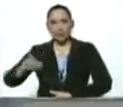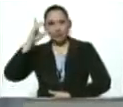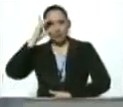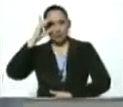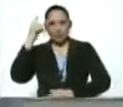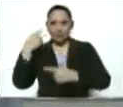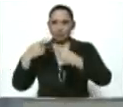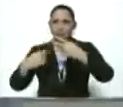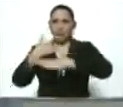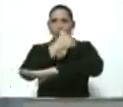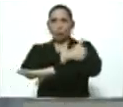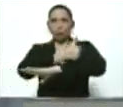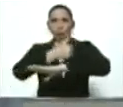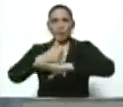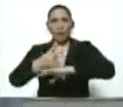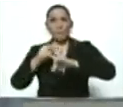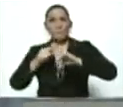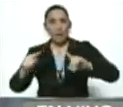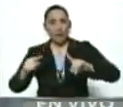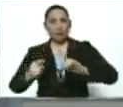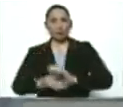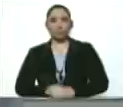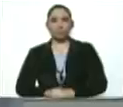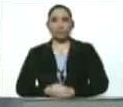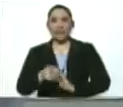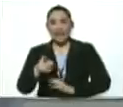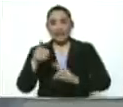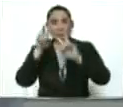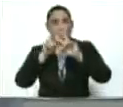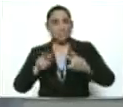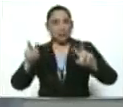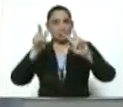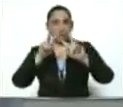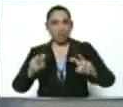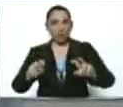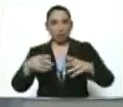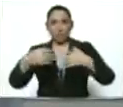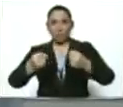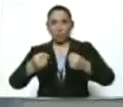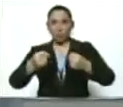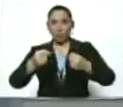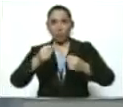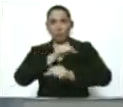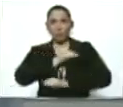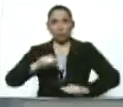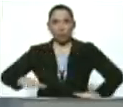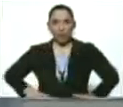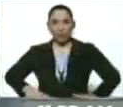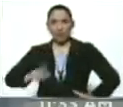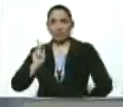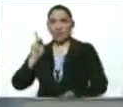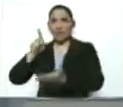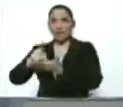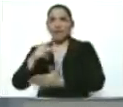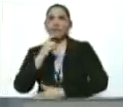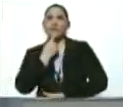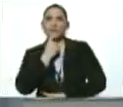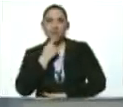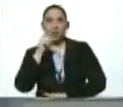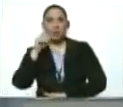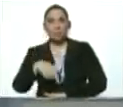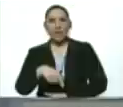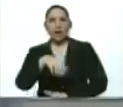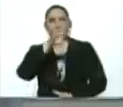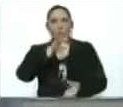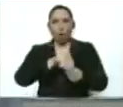demás autoridades, para que efectivamente esta investigación llegue con el ministro Reverol, para que la investigación llegue a una